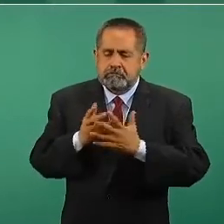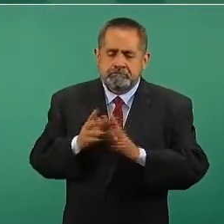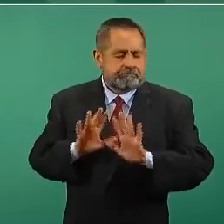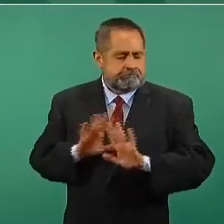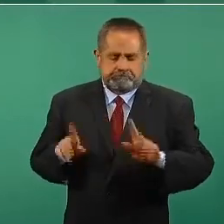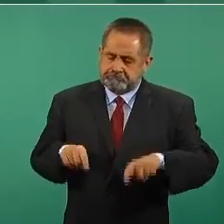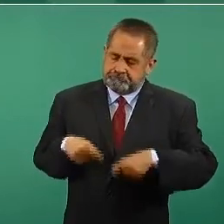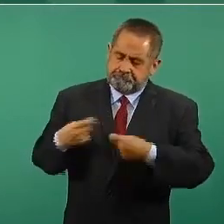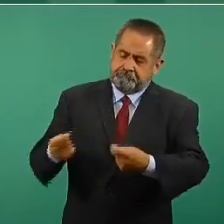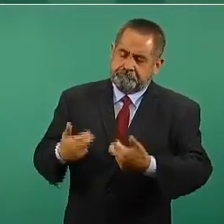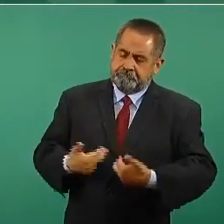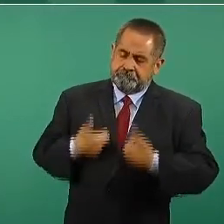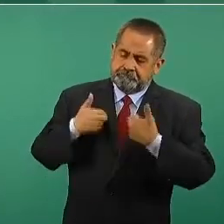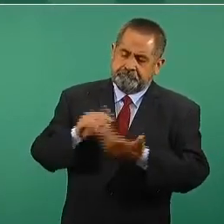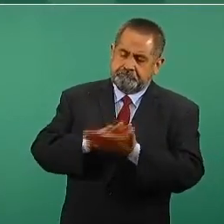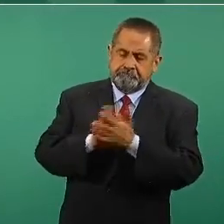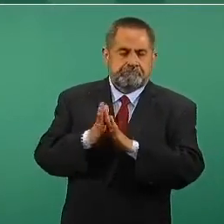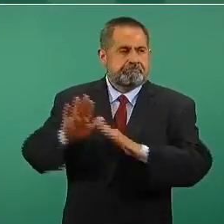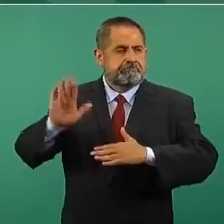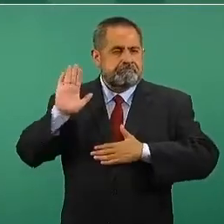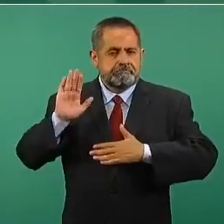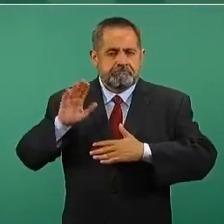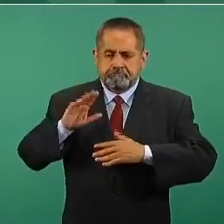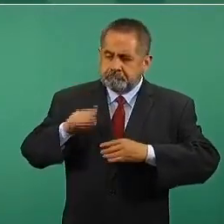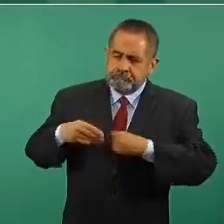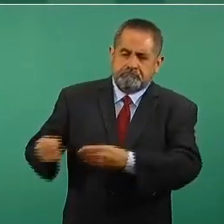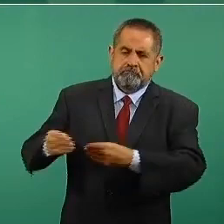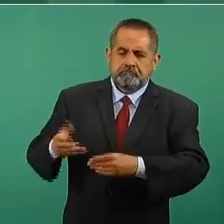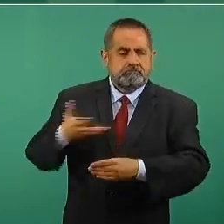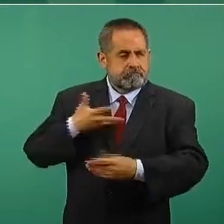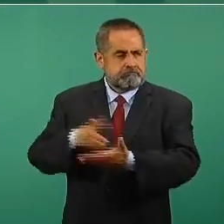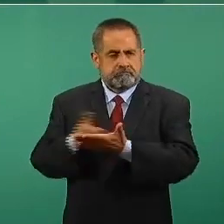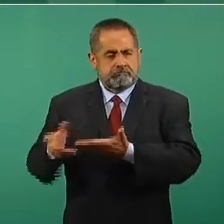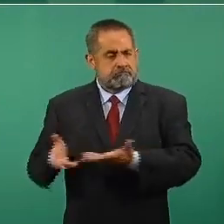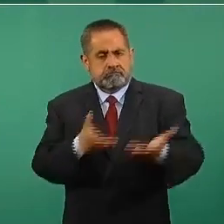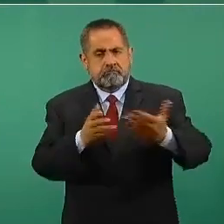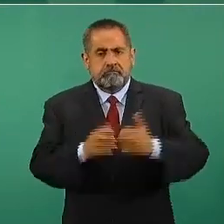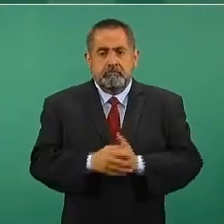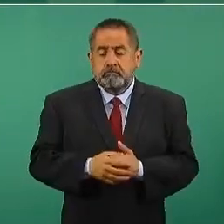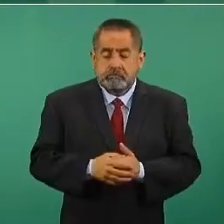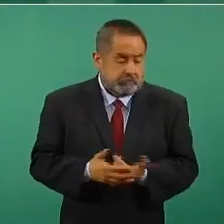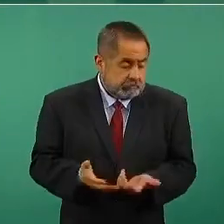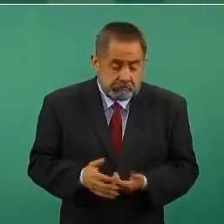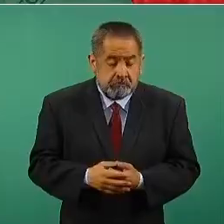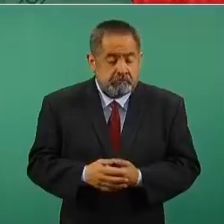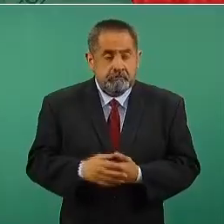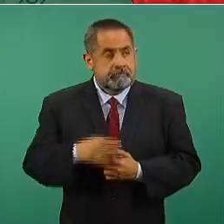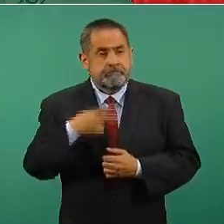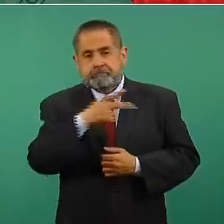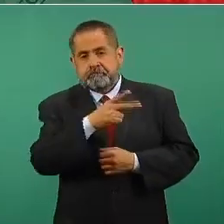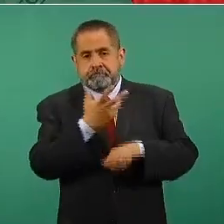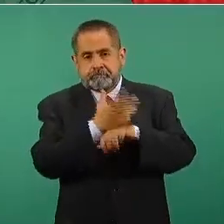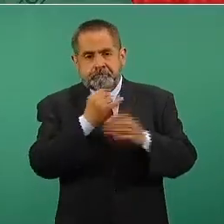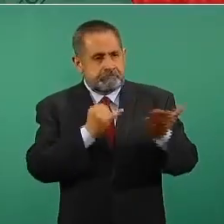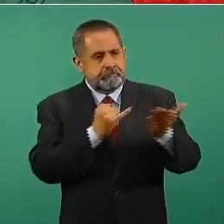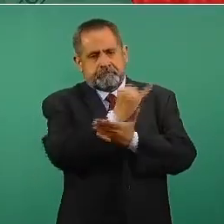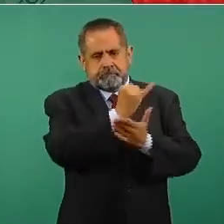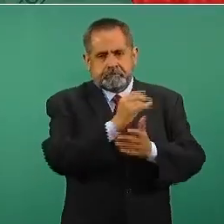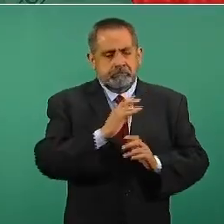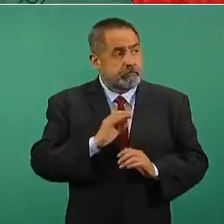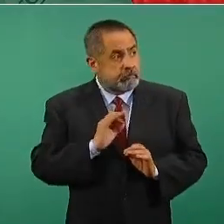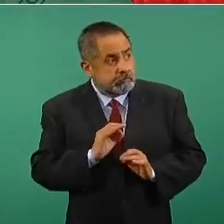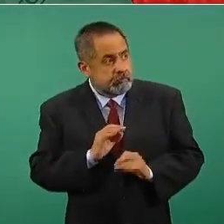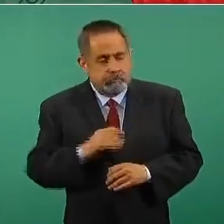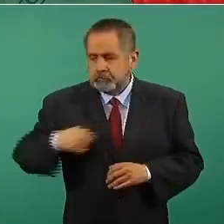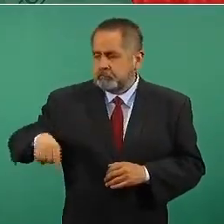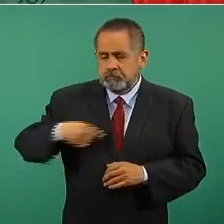describir, para que tengan una vida plena de derechos. Es una decisión interna de Estados Unidos, pero eso no impide que manifestemos nuestro